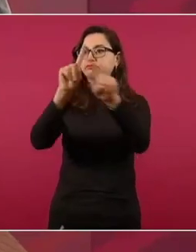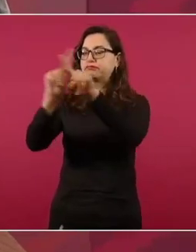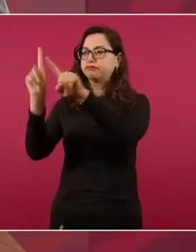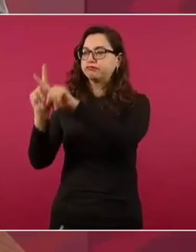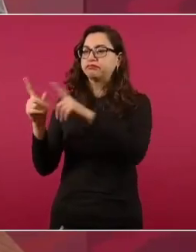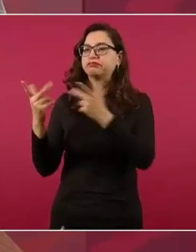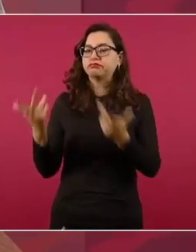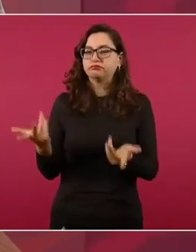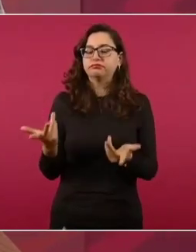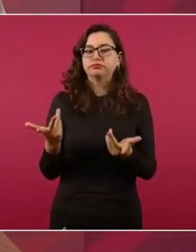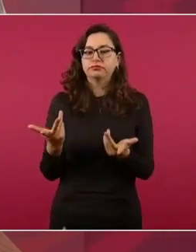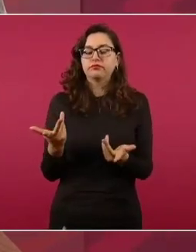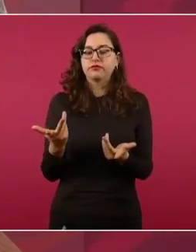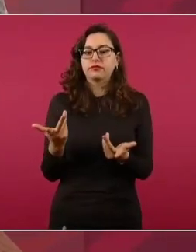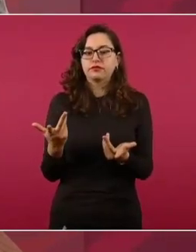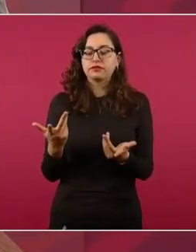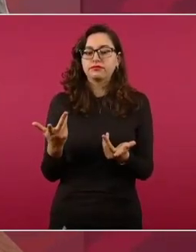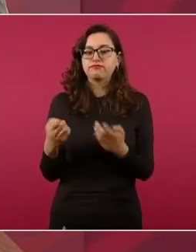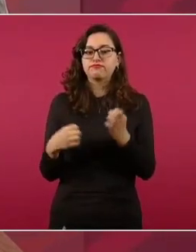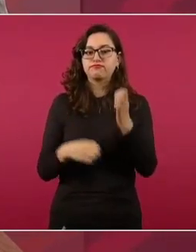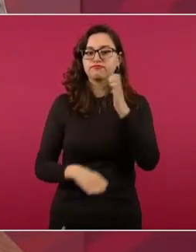especializados en